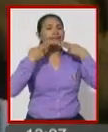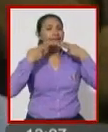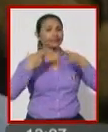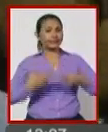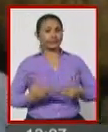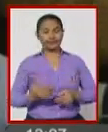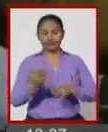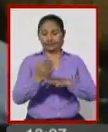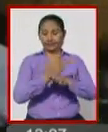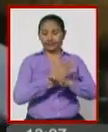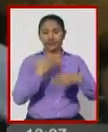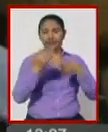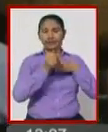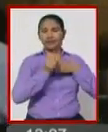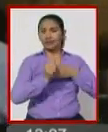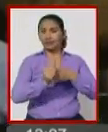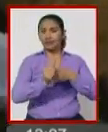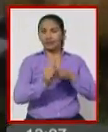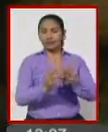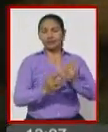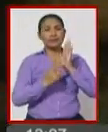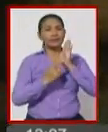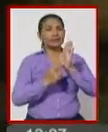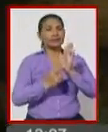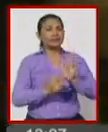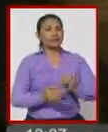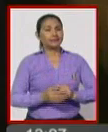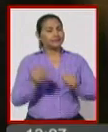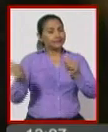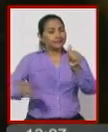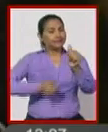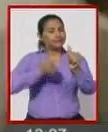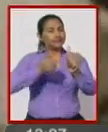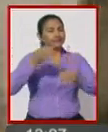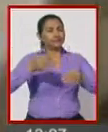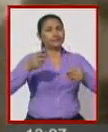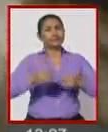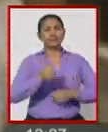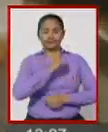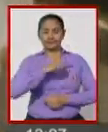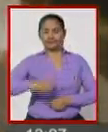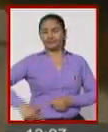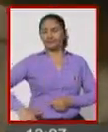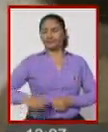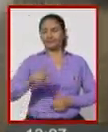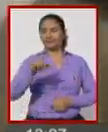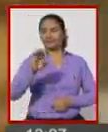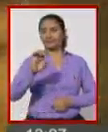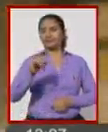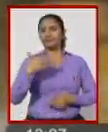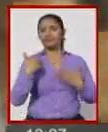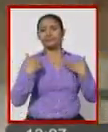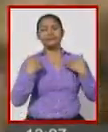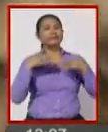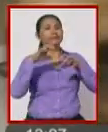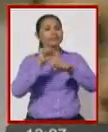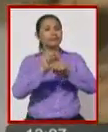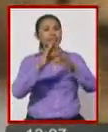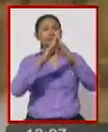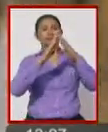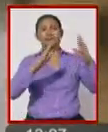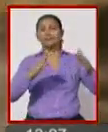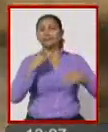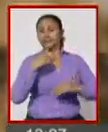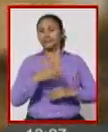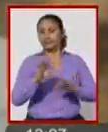inocencia. El proceso fue dirigido, es una muestra de persecución judicial. El alcalde José María Leyes tiene detención domiciliaria con custodio